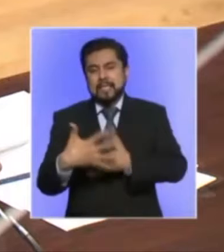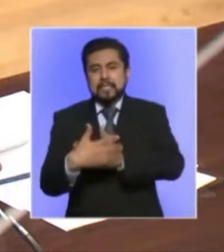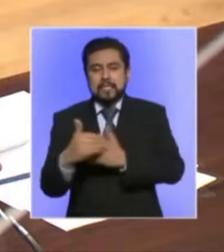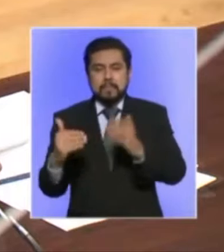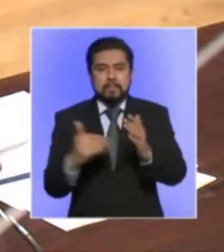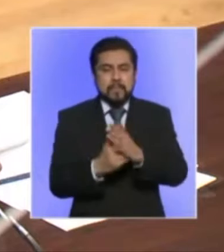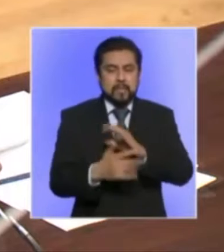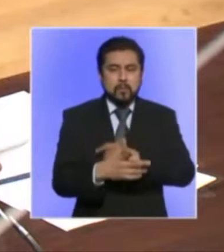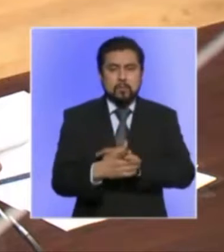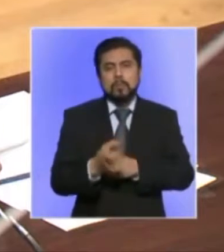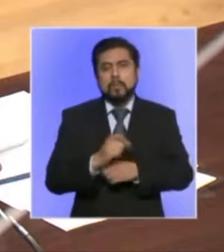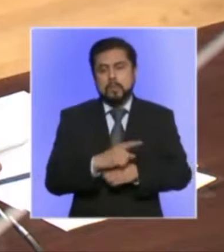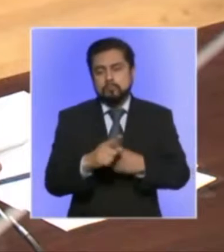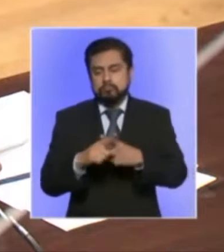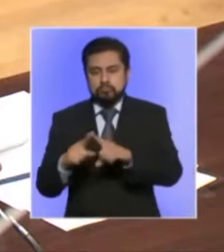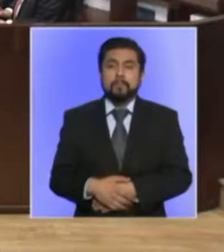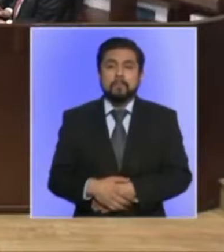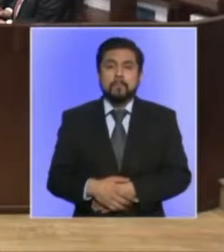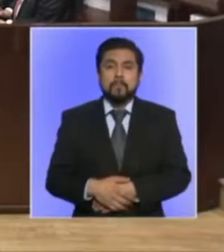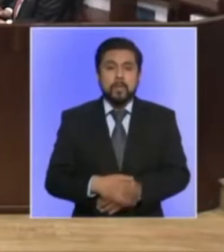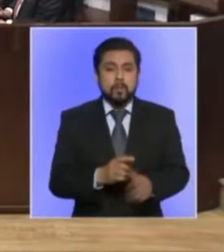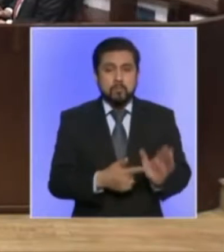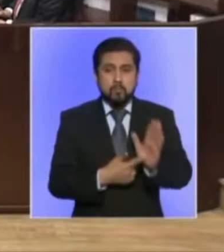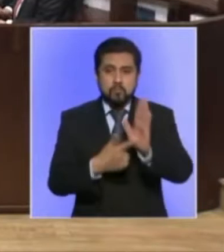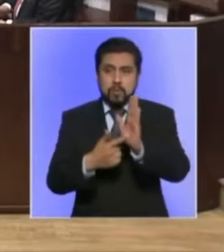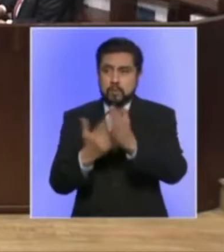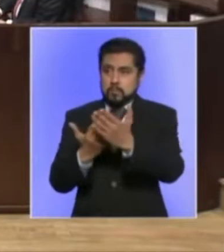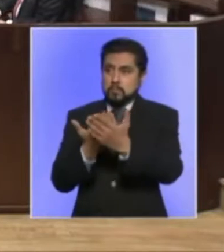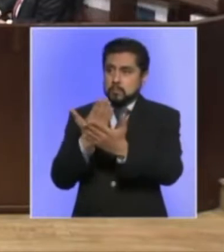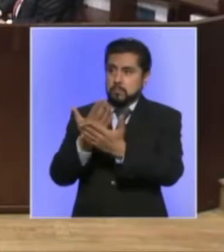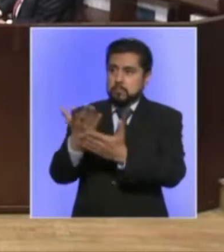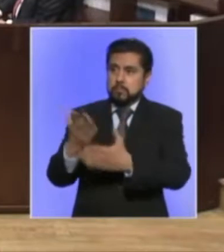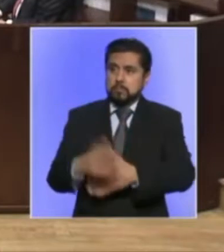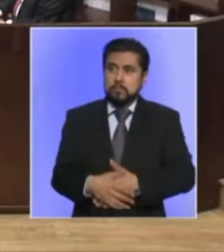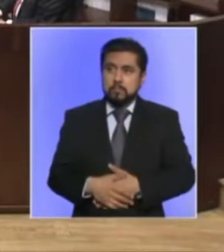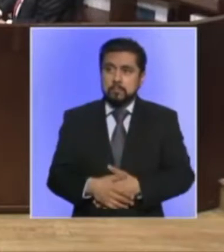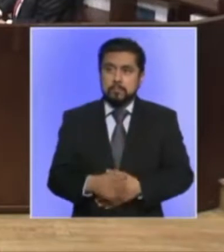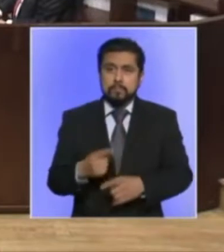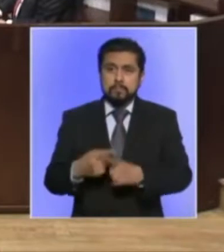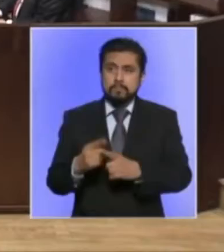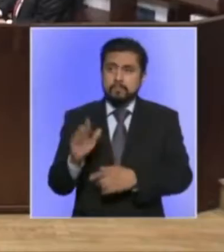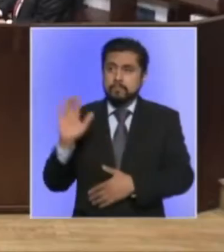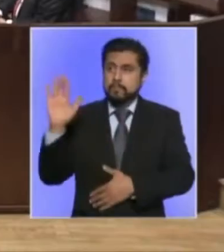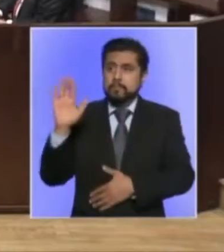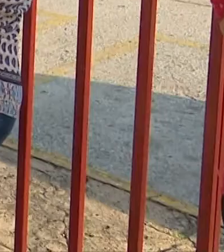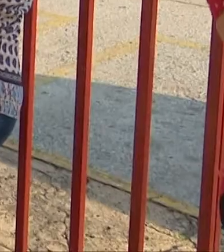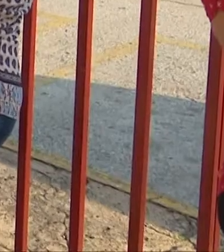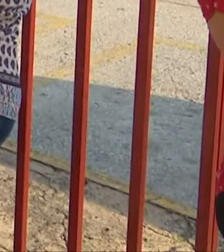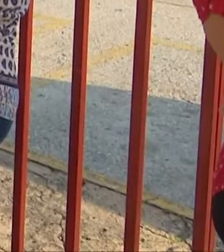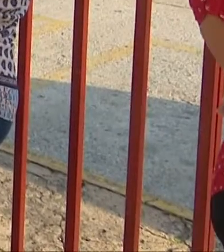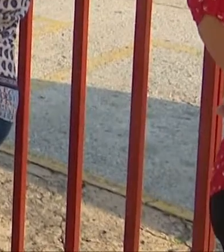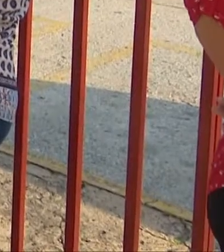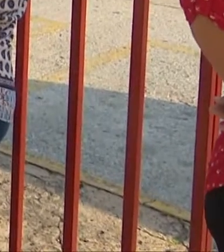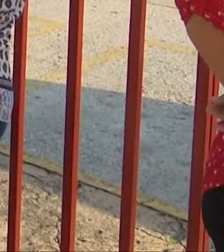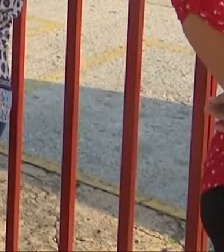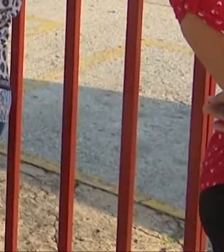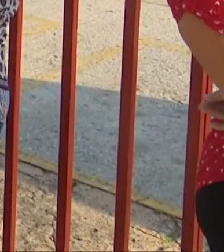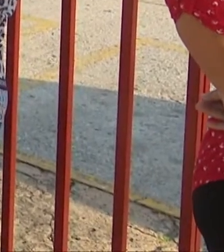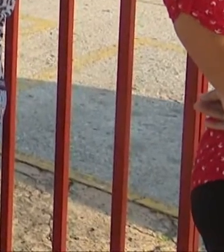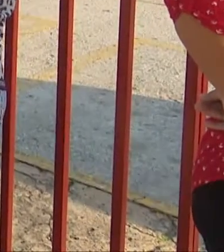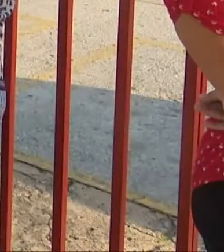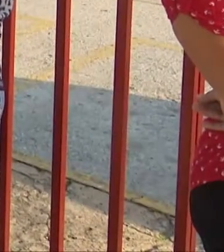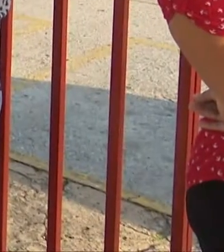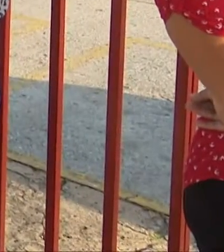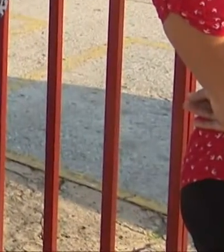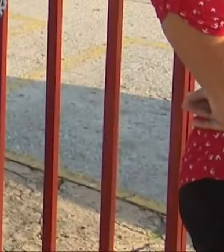corte de justicia de la nación arturo saldívar el presidente del tribunal reyes rodríguez mondragón afirmó que la jornada